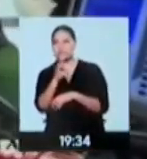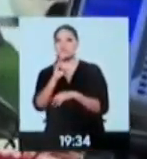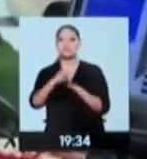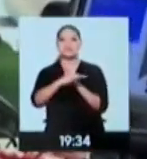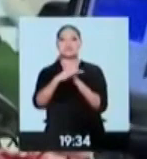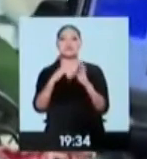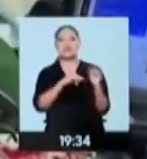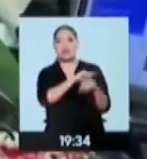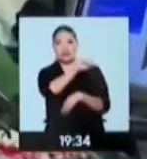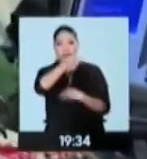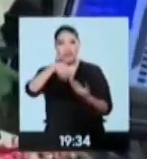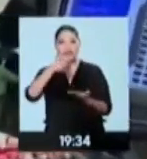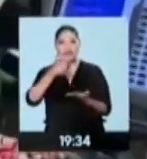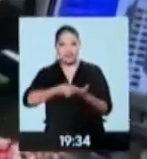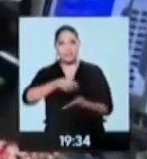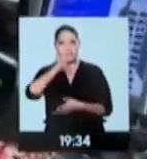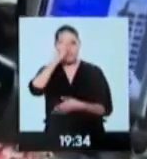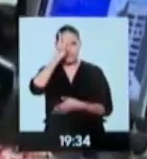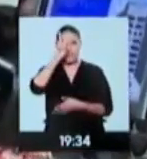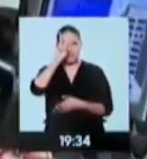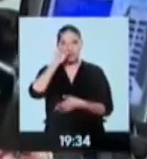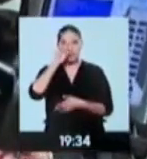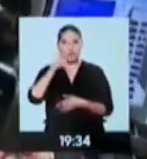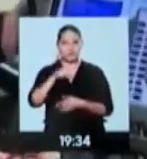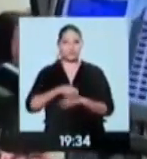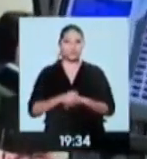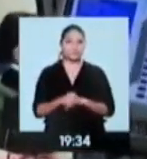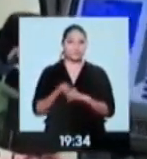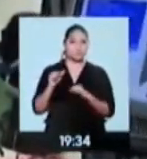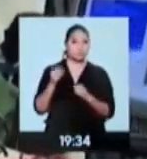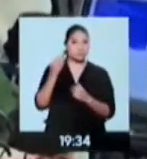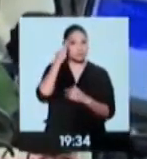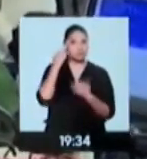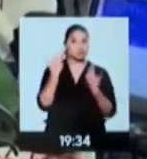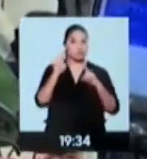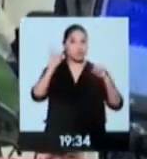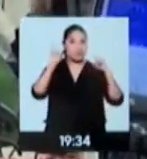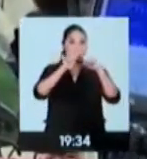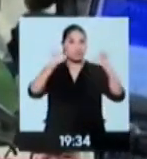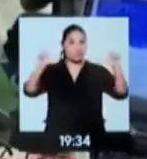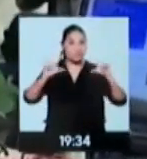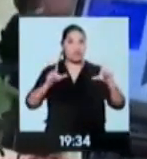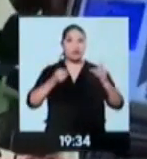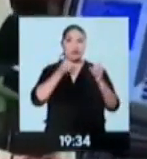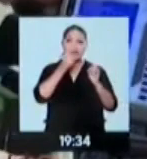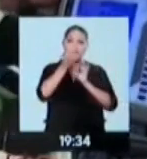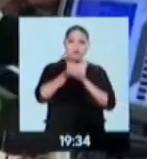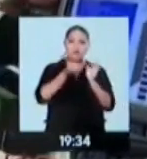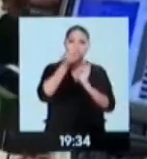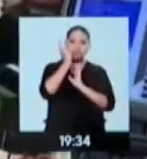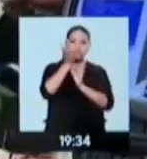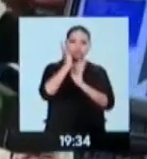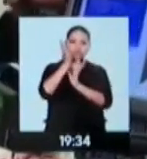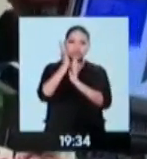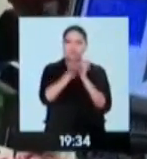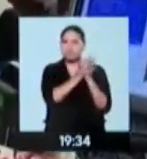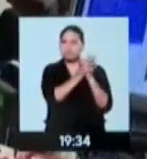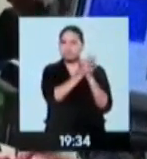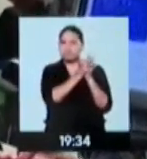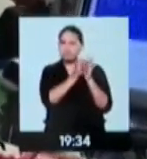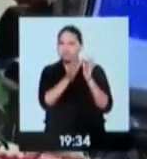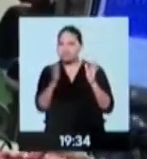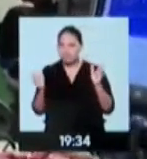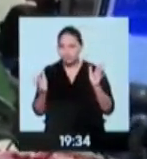parece demasiado subjetivo el decir, bueno, tú pagas tantos miles de reparación civil y al final,